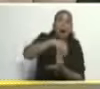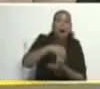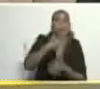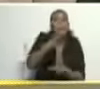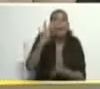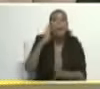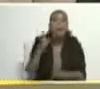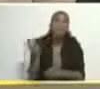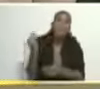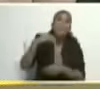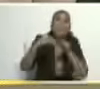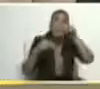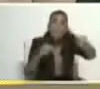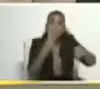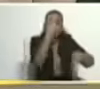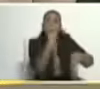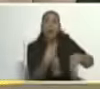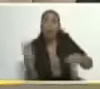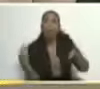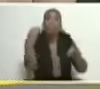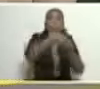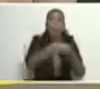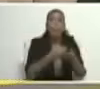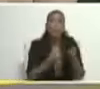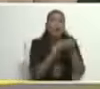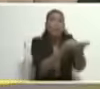por los más pobres.